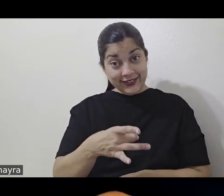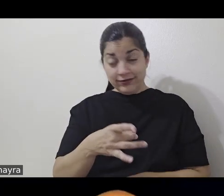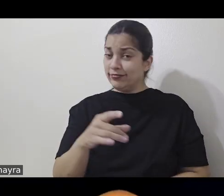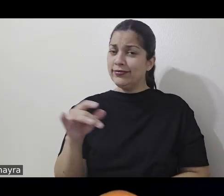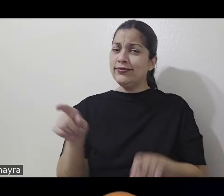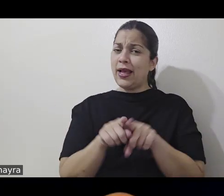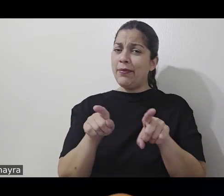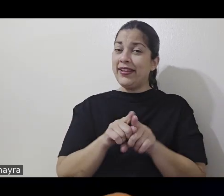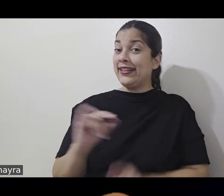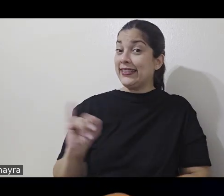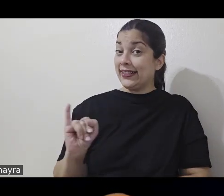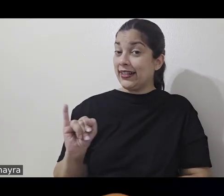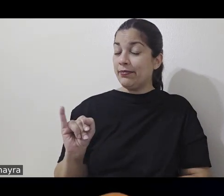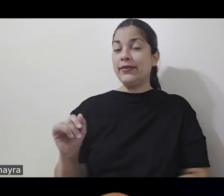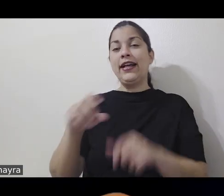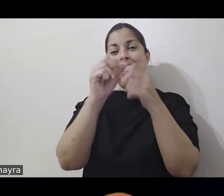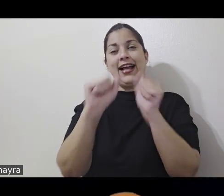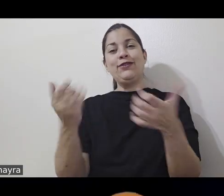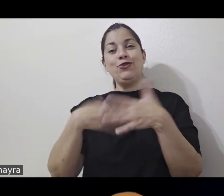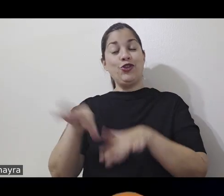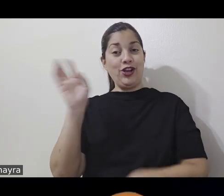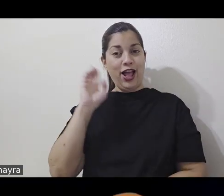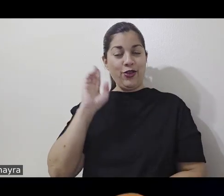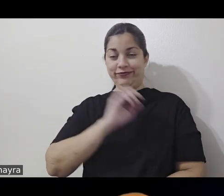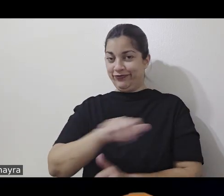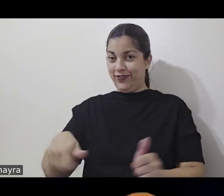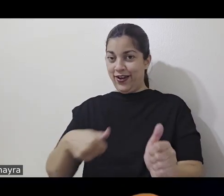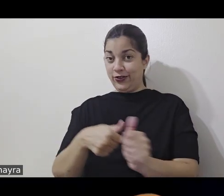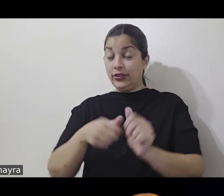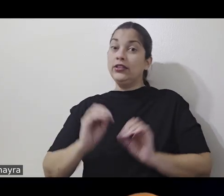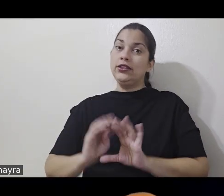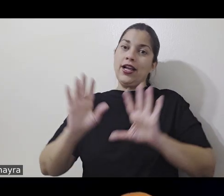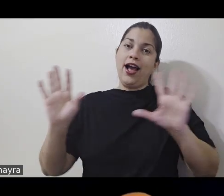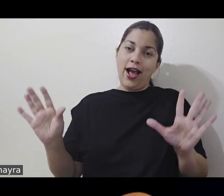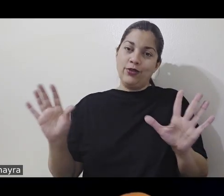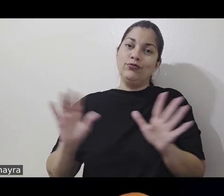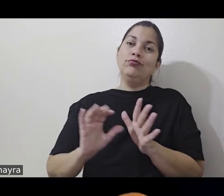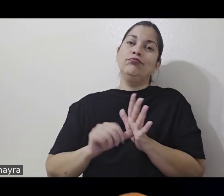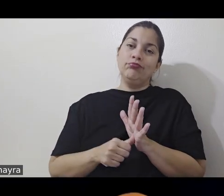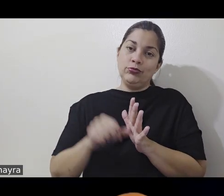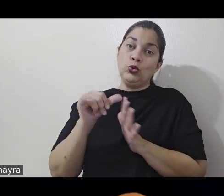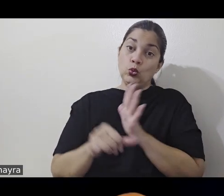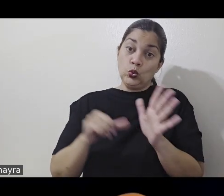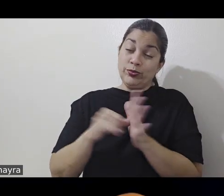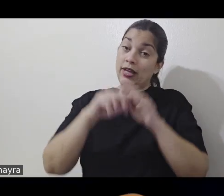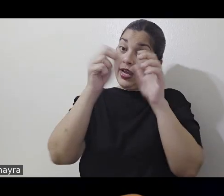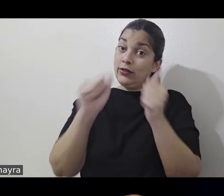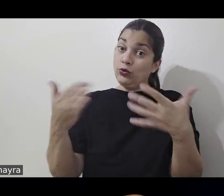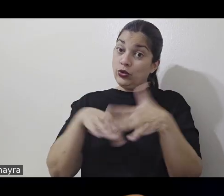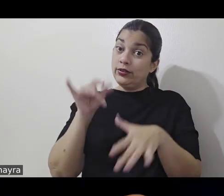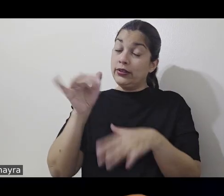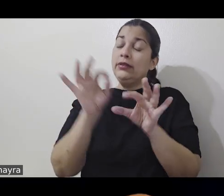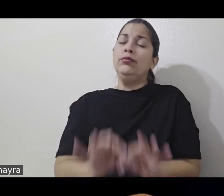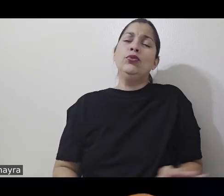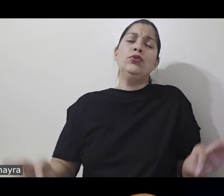en Instagram como Arte Fusión Radio, ahí me le dan follow, y claro está, en nuestro canal de YouTube, Arte Fusión. Ahí es bien importante que además del